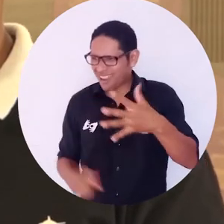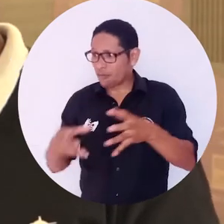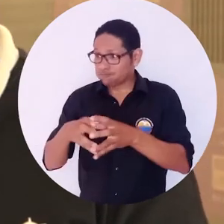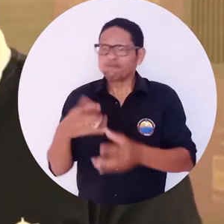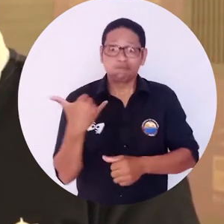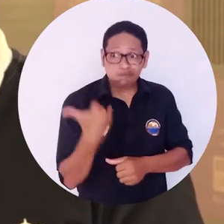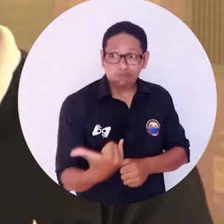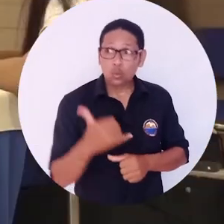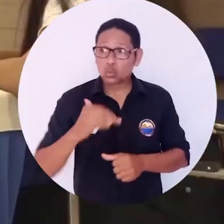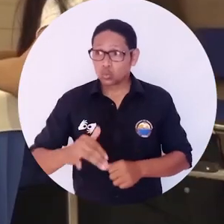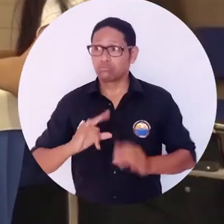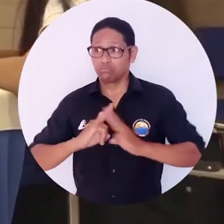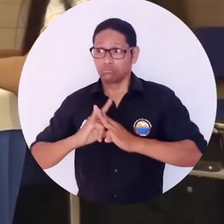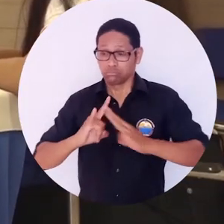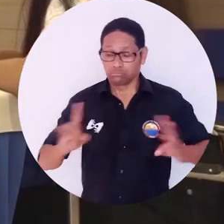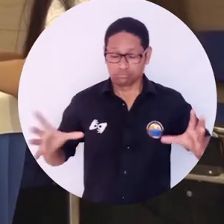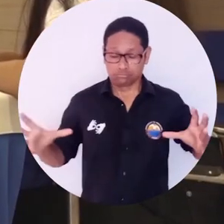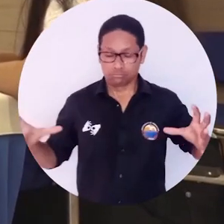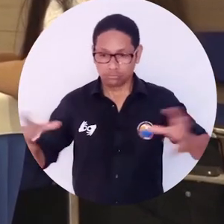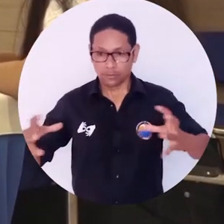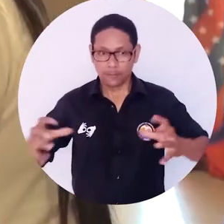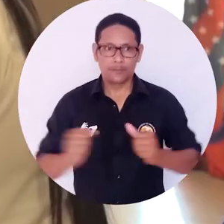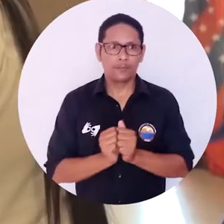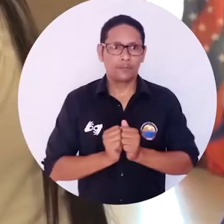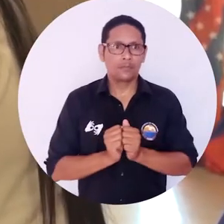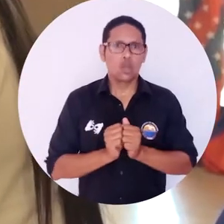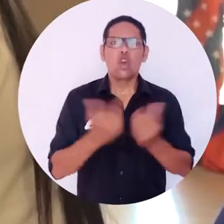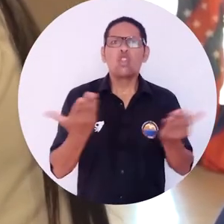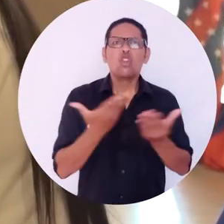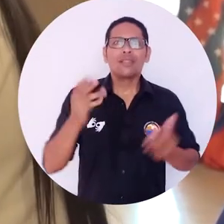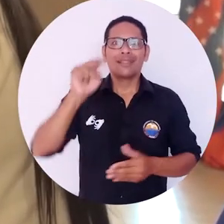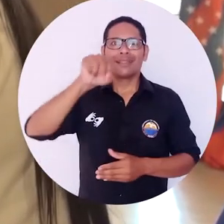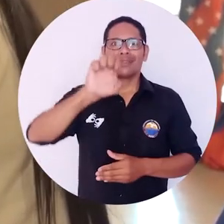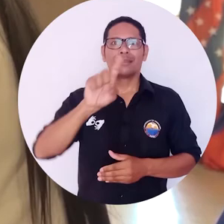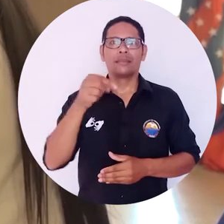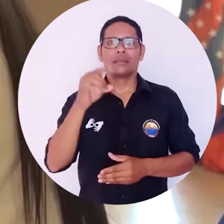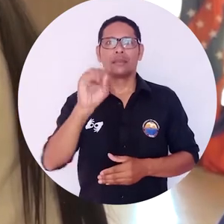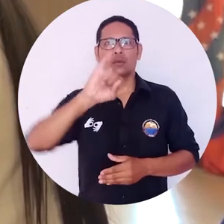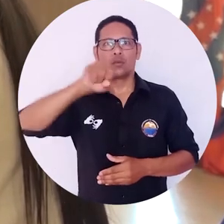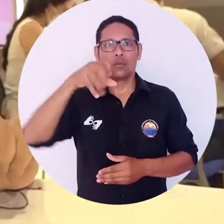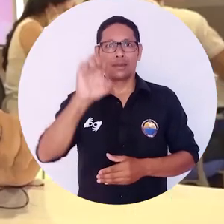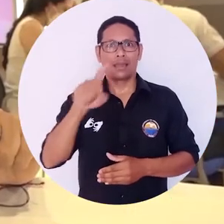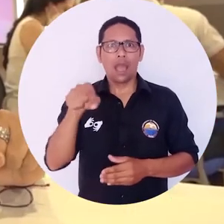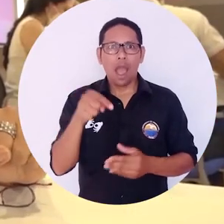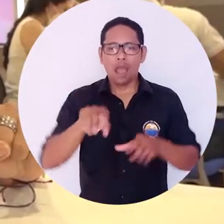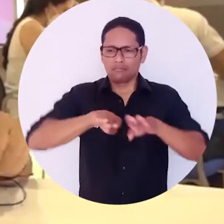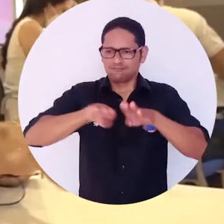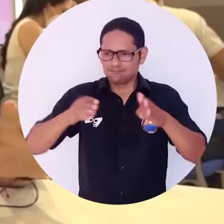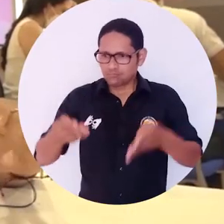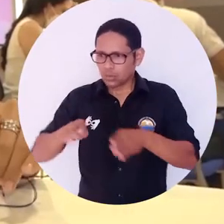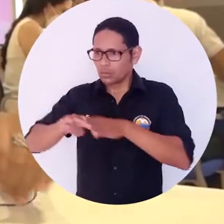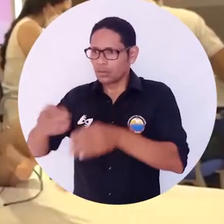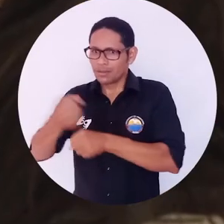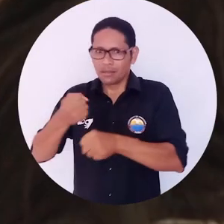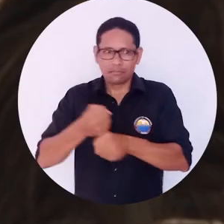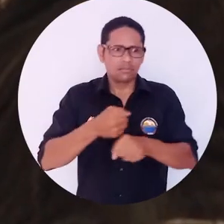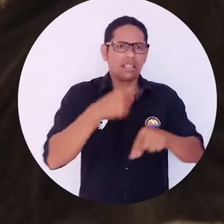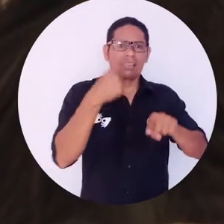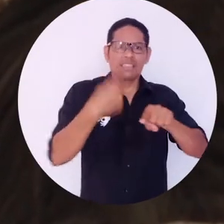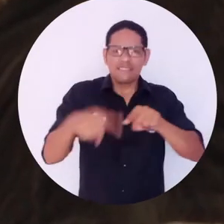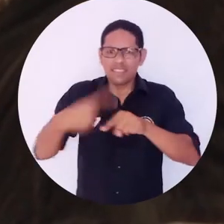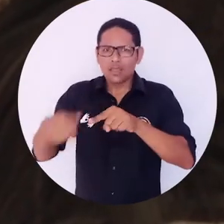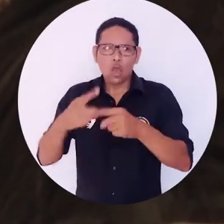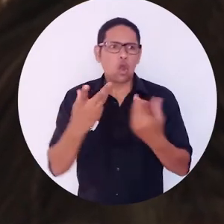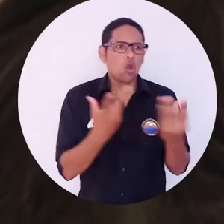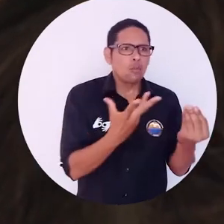existentes dentro de la universidad. El encuentro en el Auditorio Neguange abrió espacios para el intercambio de experiencias y en el que participaron miembros de todos los